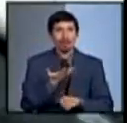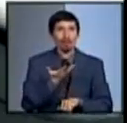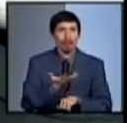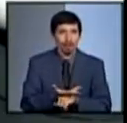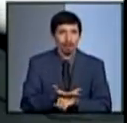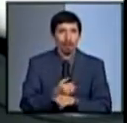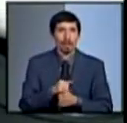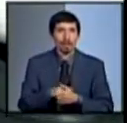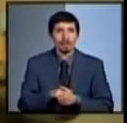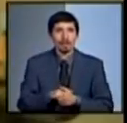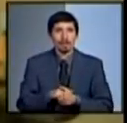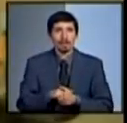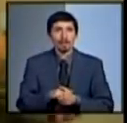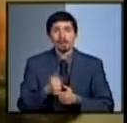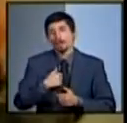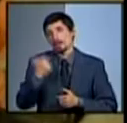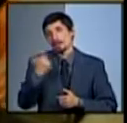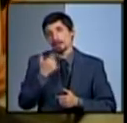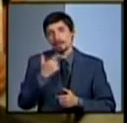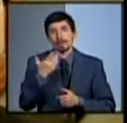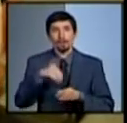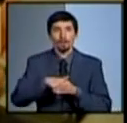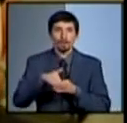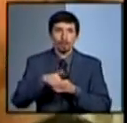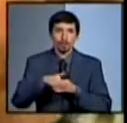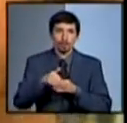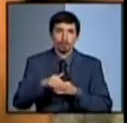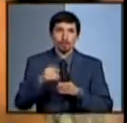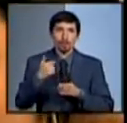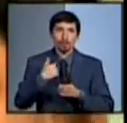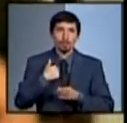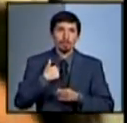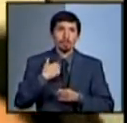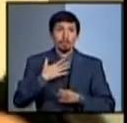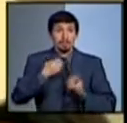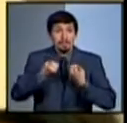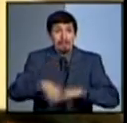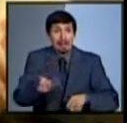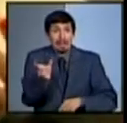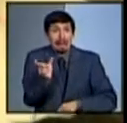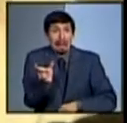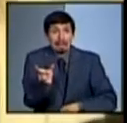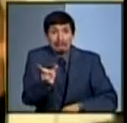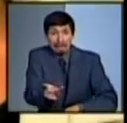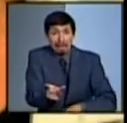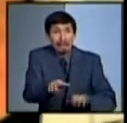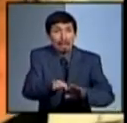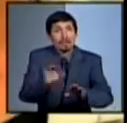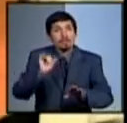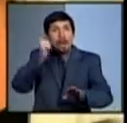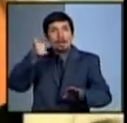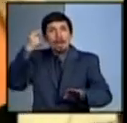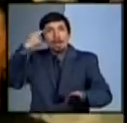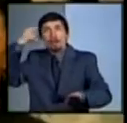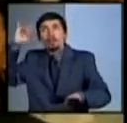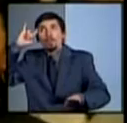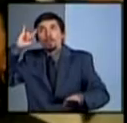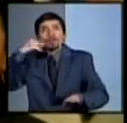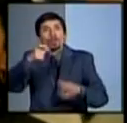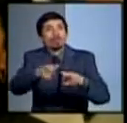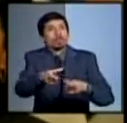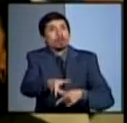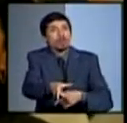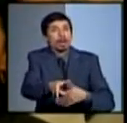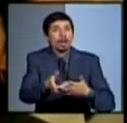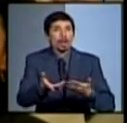primera vuelta, la segunda. A mí me pasó una talla con las votaciones. ¿Por qué? Porque perdí mi carné, lo dejé ahí y me di cuenta el día siguiente. Me llamó mucho